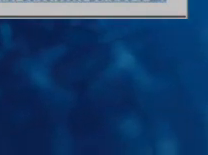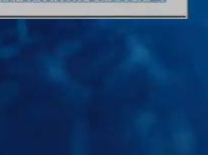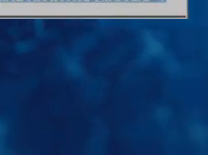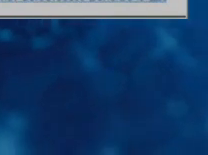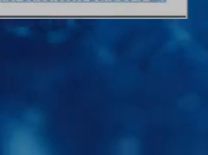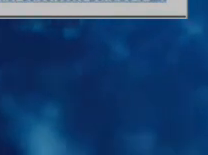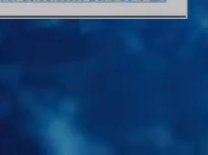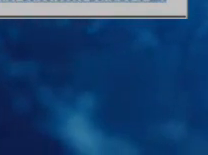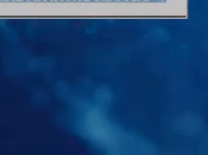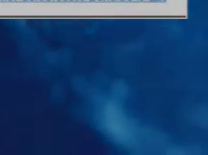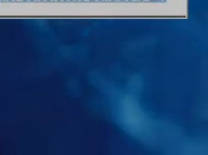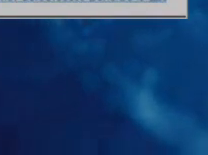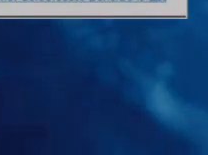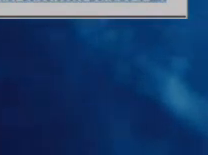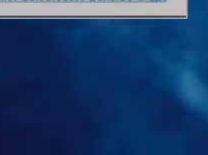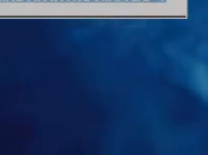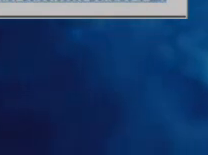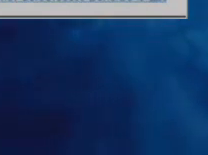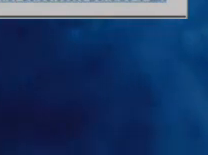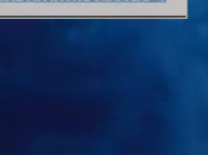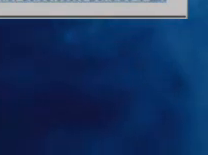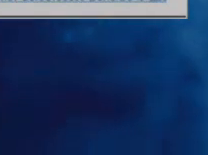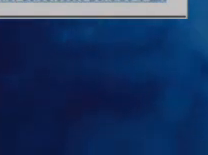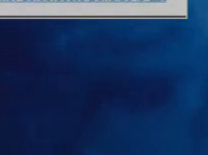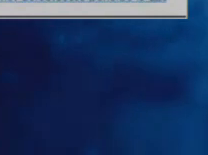gran interferencia,